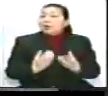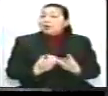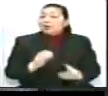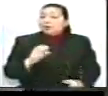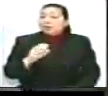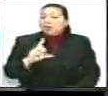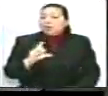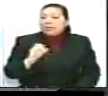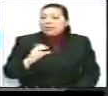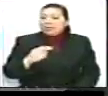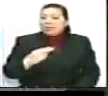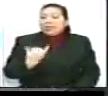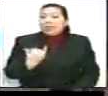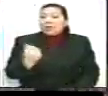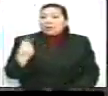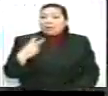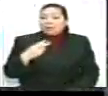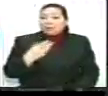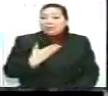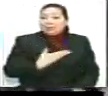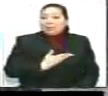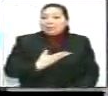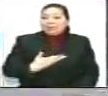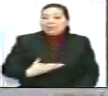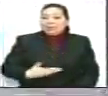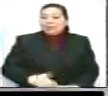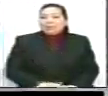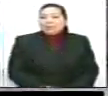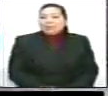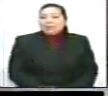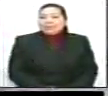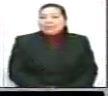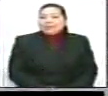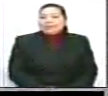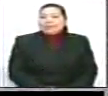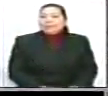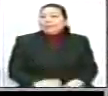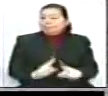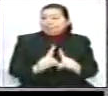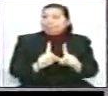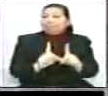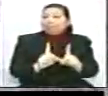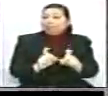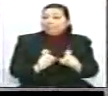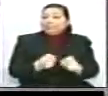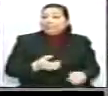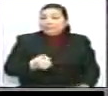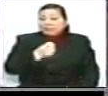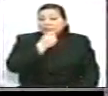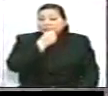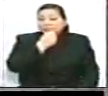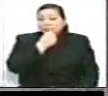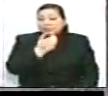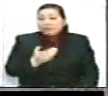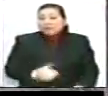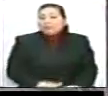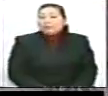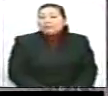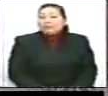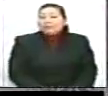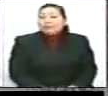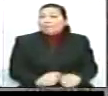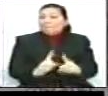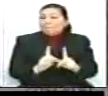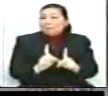Laechea. Va a hablar también el vicepresidente, le están haciendo algunas preguntas la prensa al